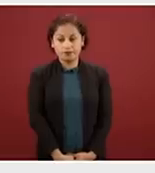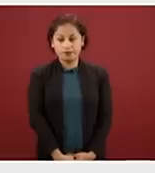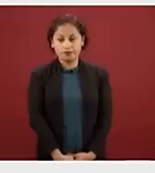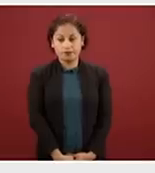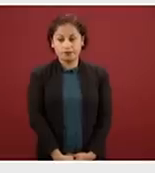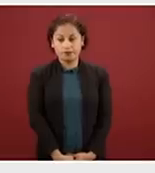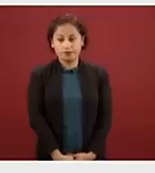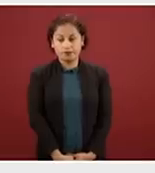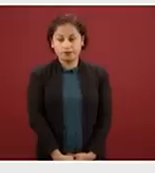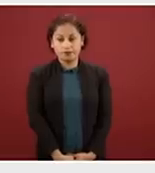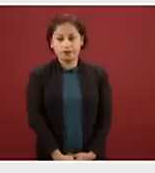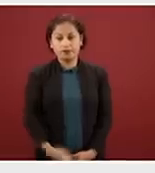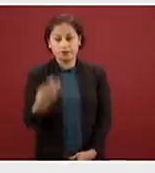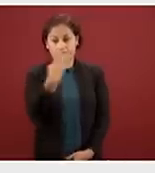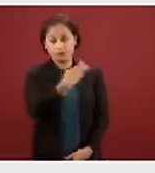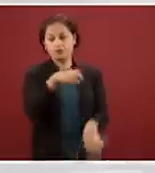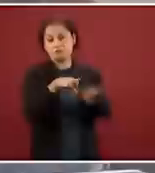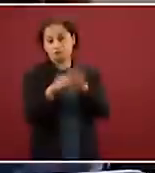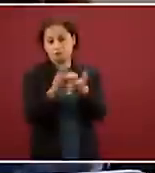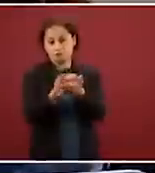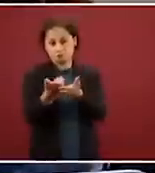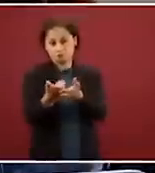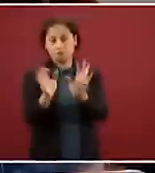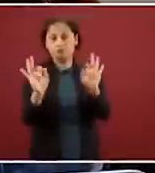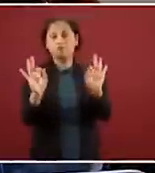Y es lo del salario. Muy bien.